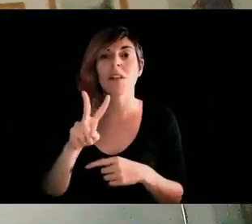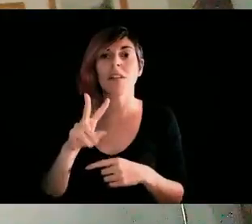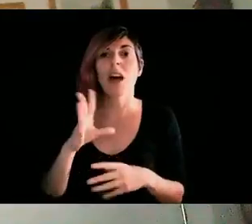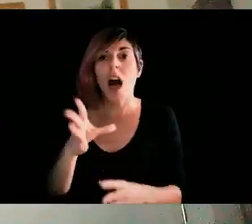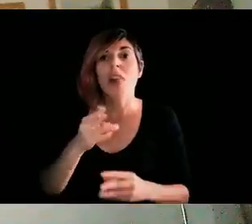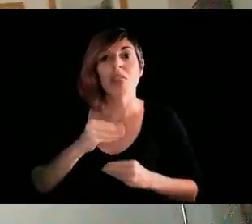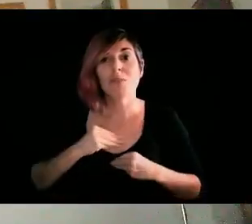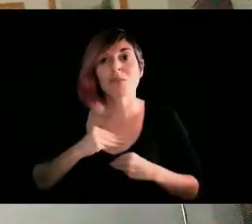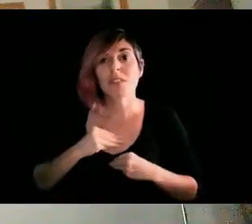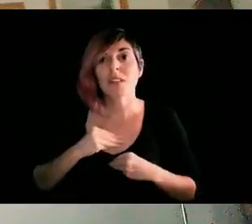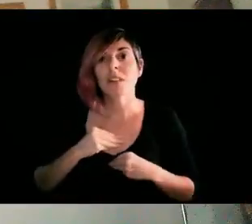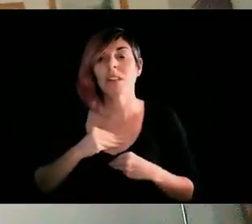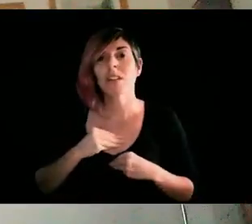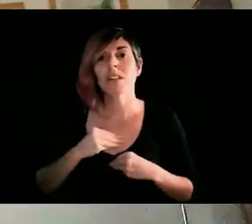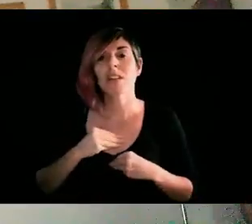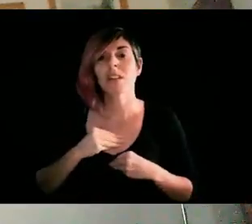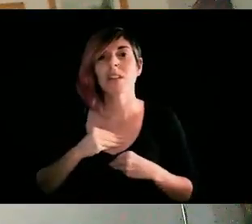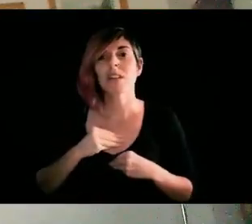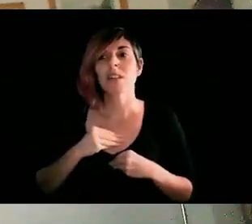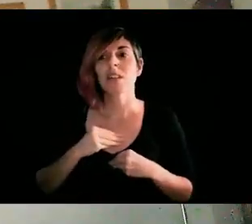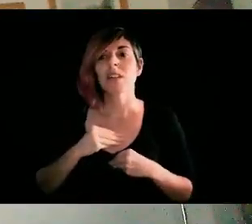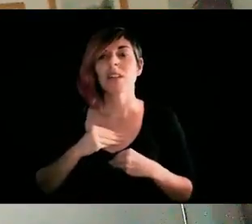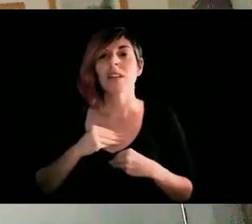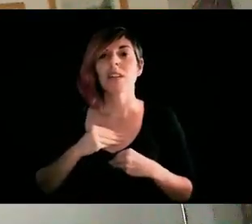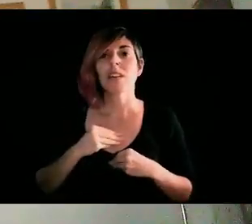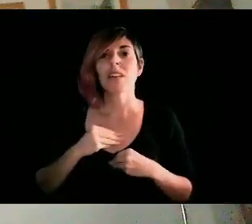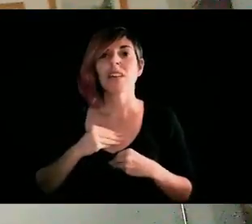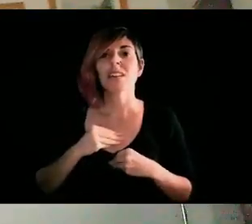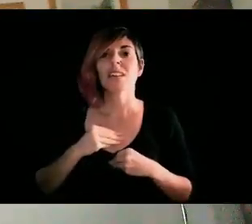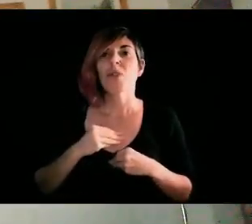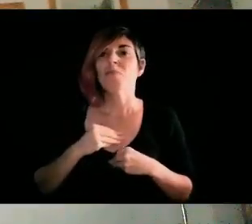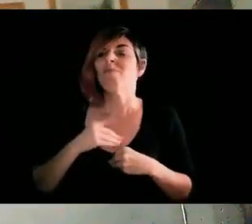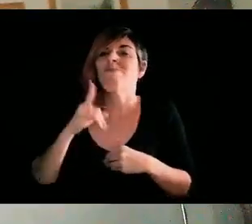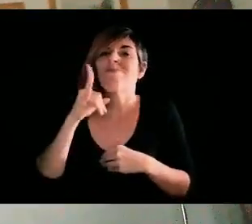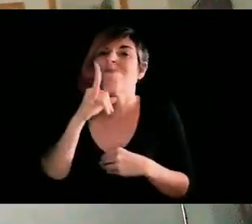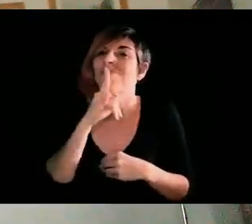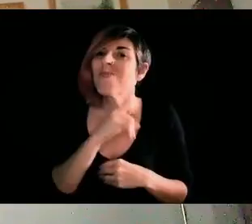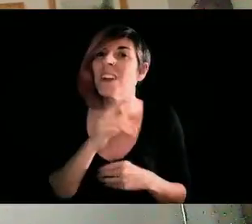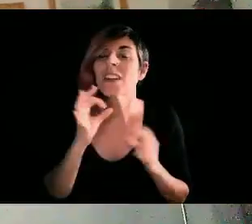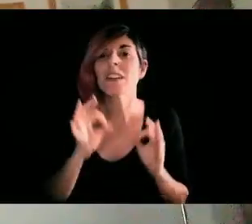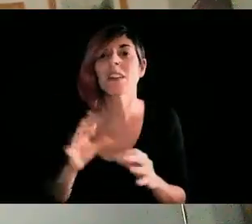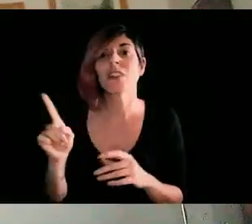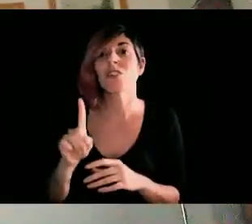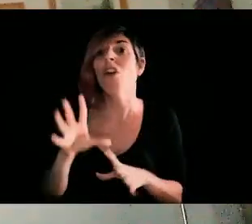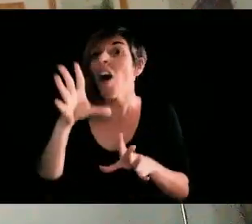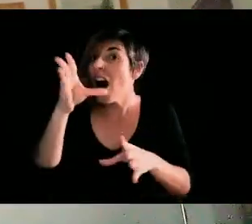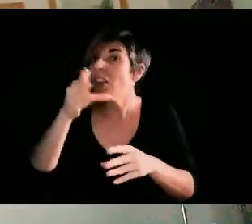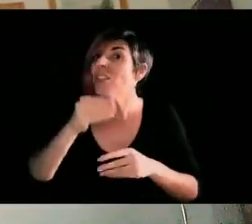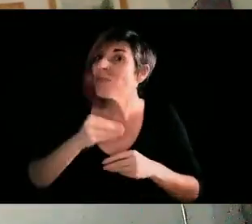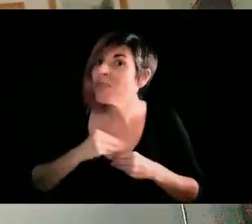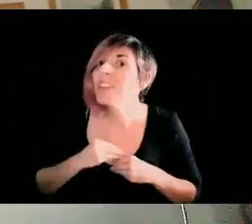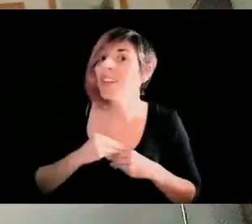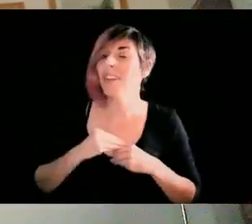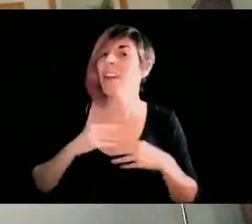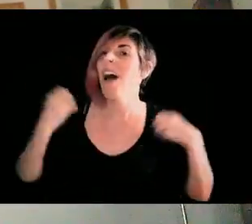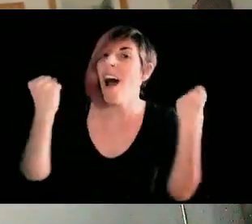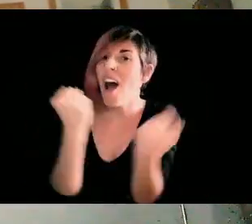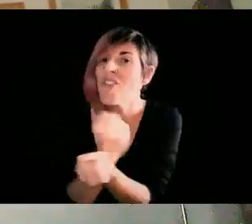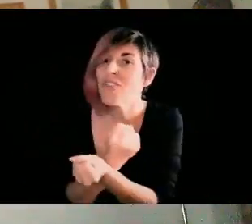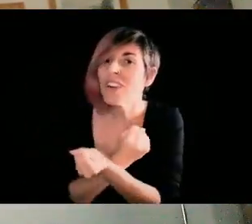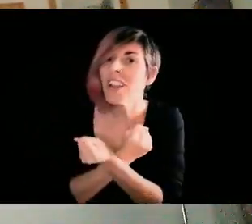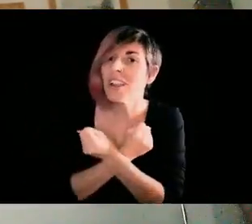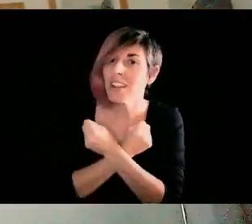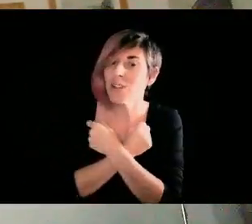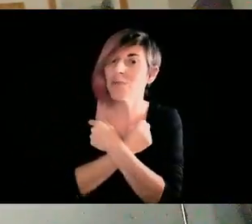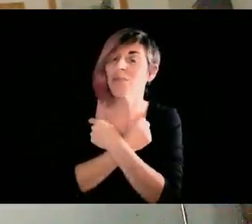son naturales, que tienen que pasar por nosotros, que no son tan desagradables cuando las